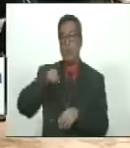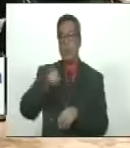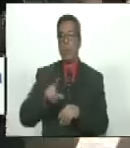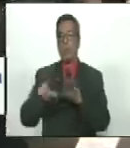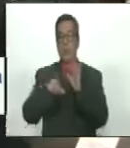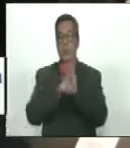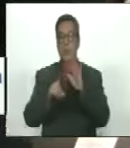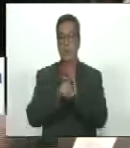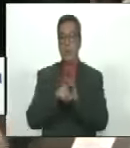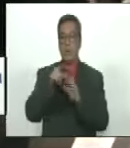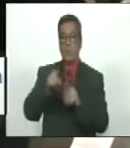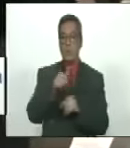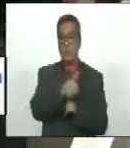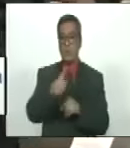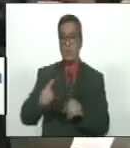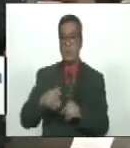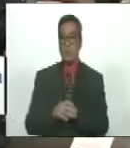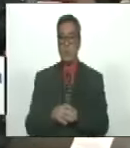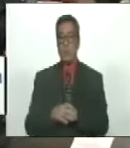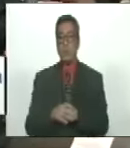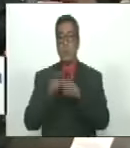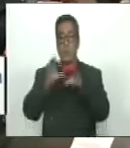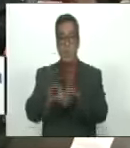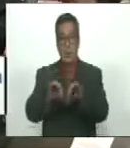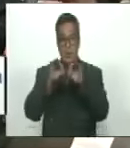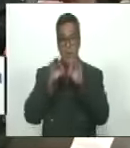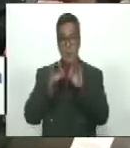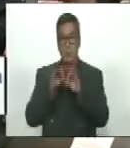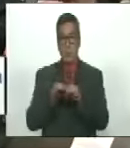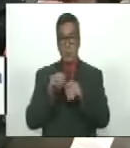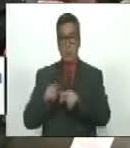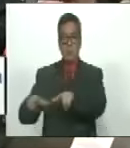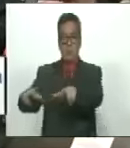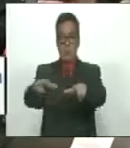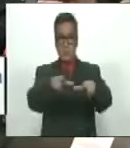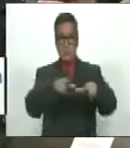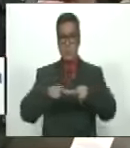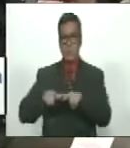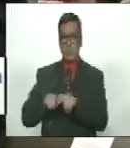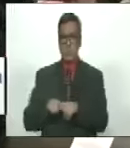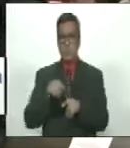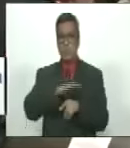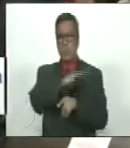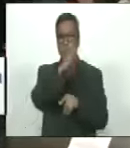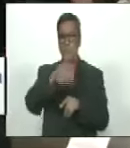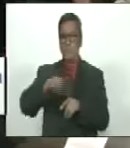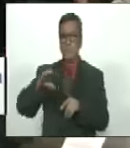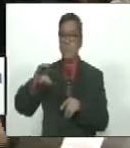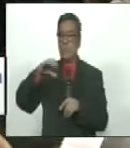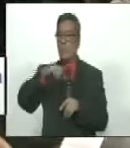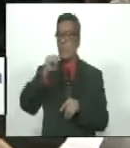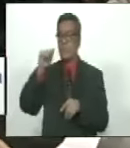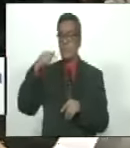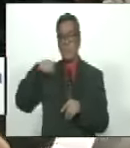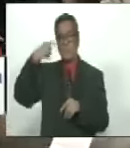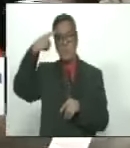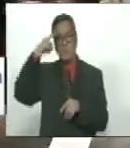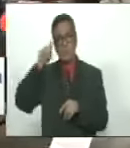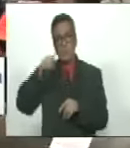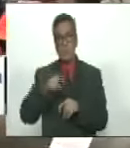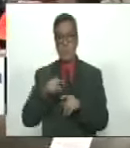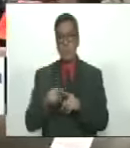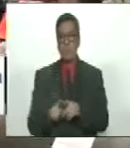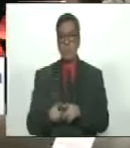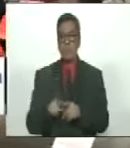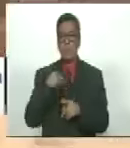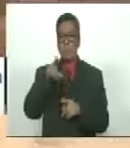las legislaciones respectivas, y especialmente la plataforma atlántica que corresponde y que quizás es el eje